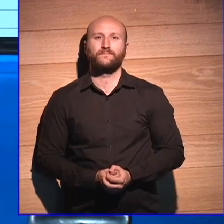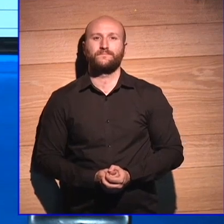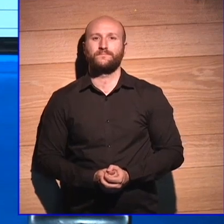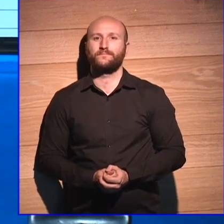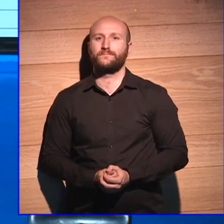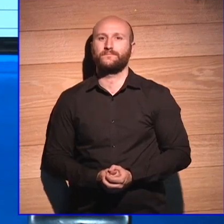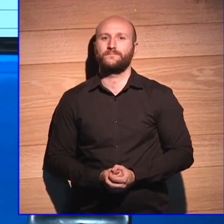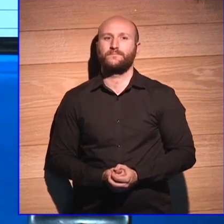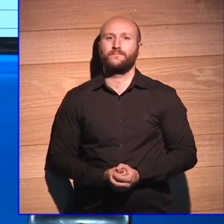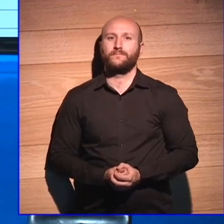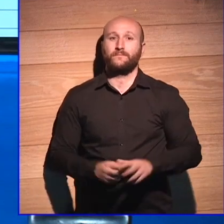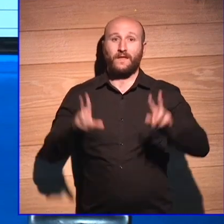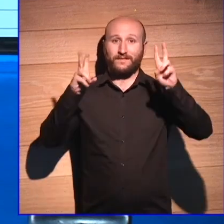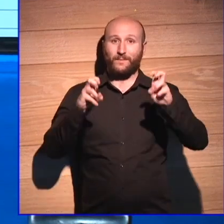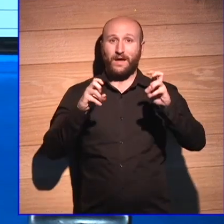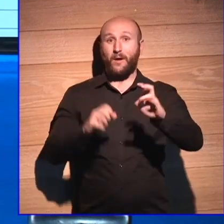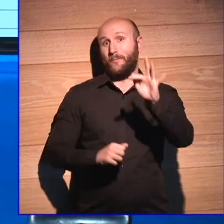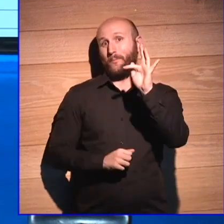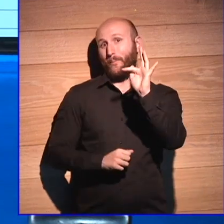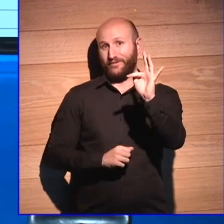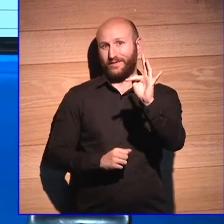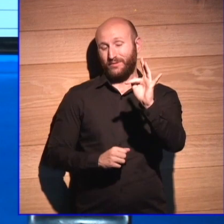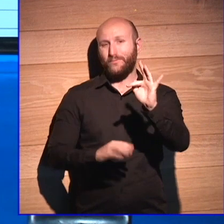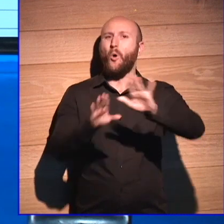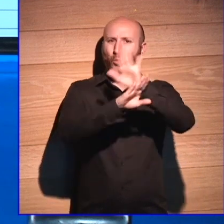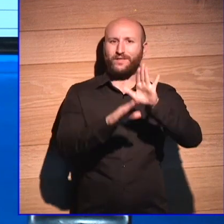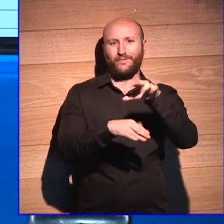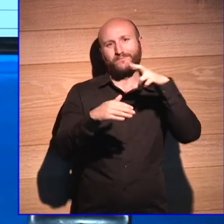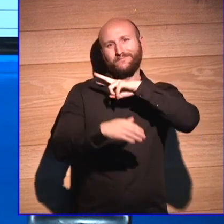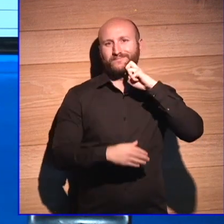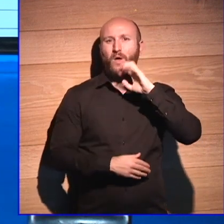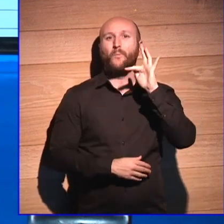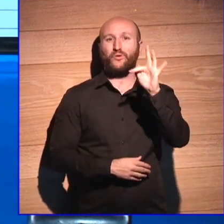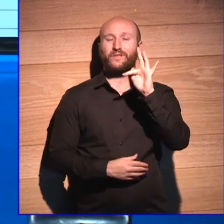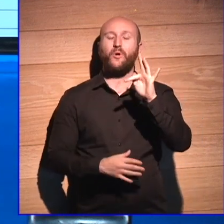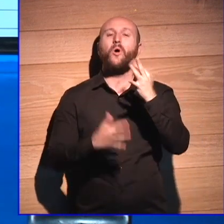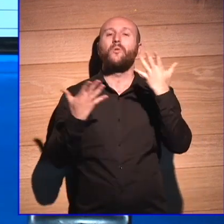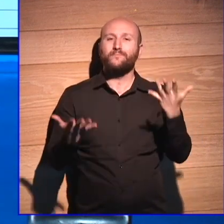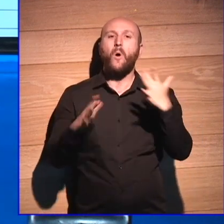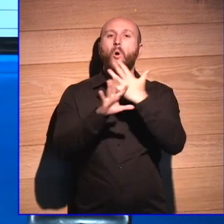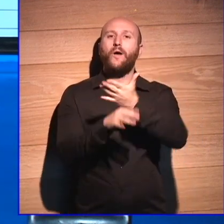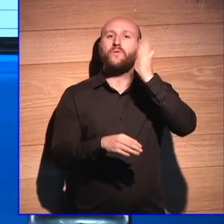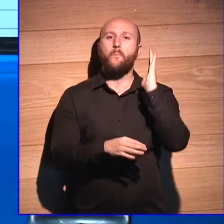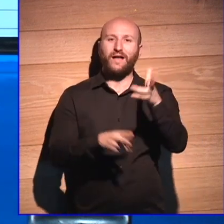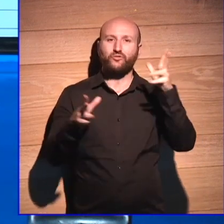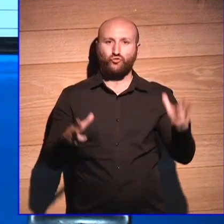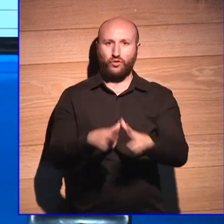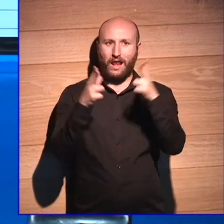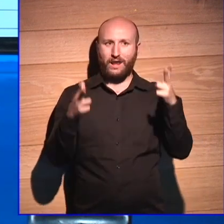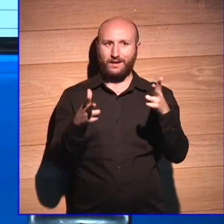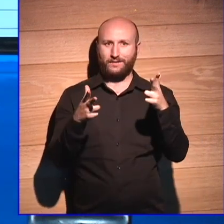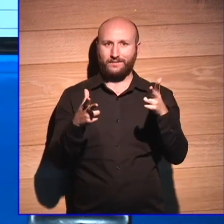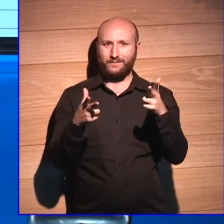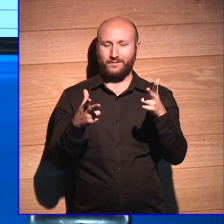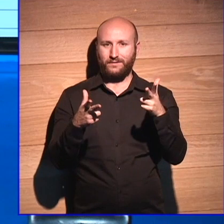Un tema más positivo, para acabar en positivo, son los juegos de impacto social, que cada vez la